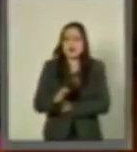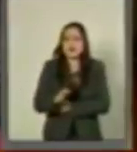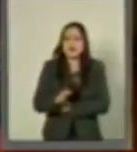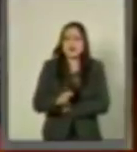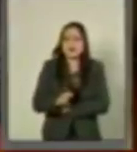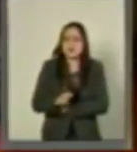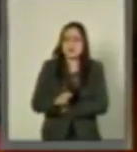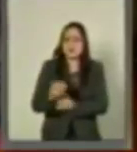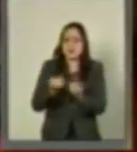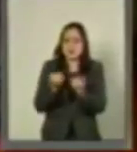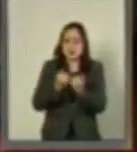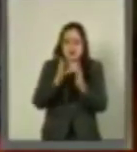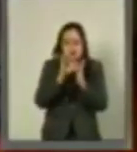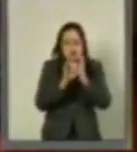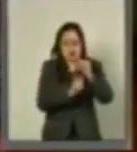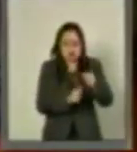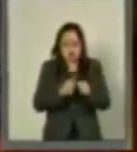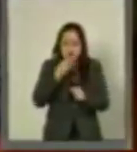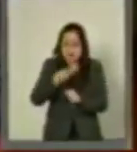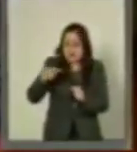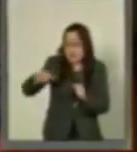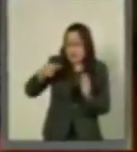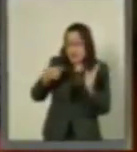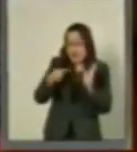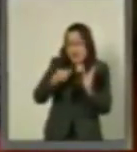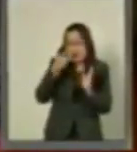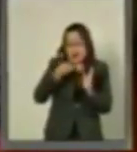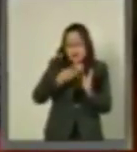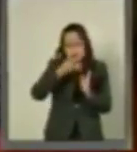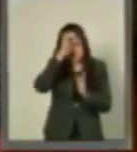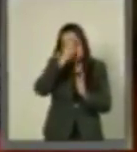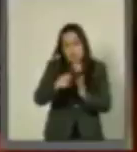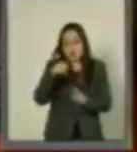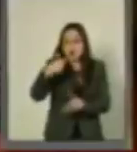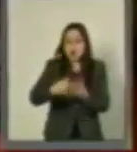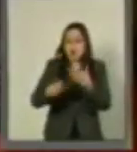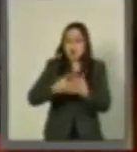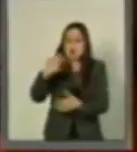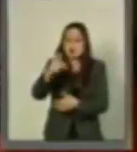y así lo marca nuestra Constitución, que sean ellos poseedores